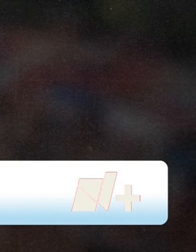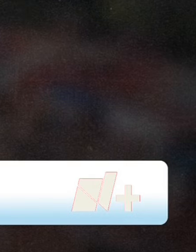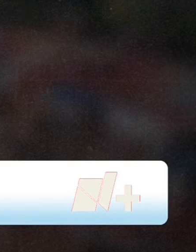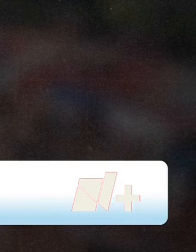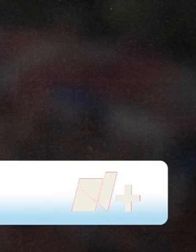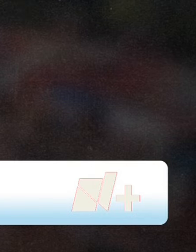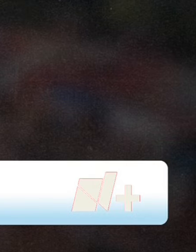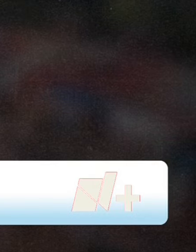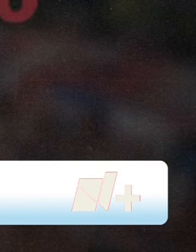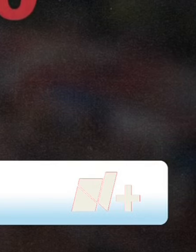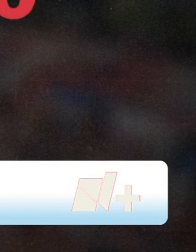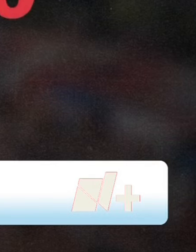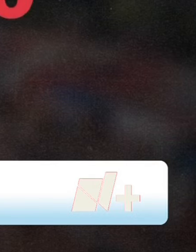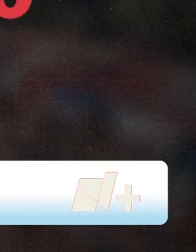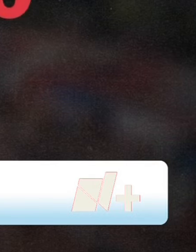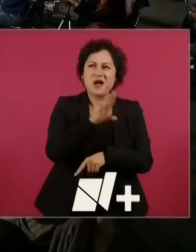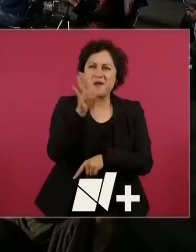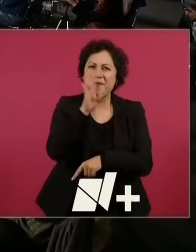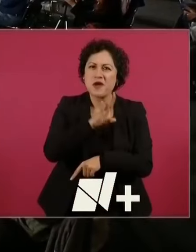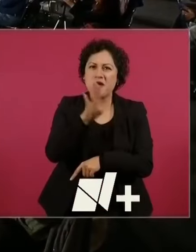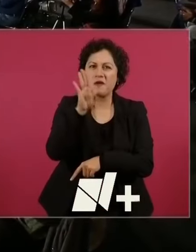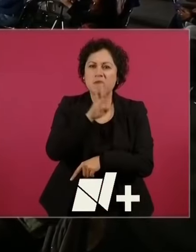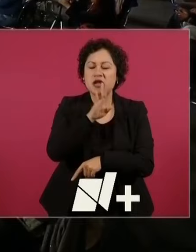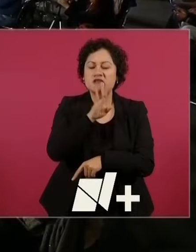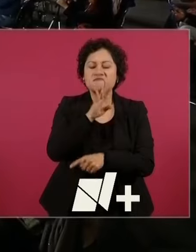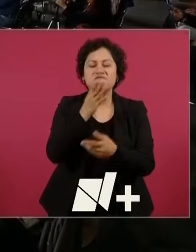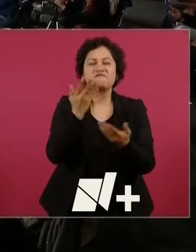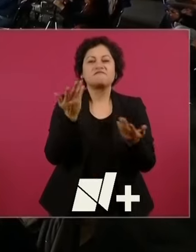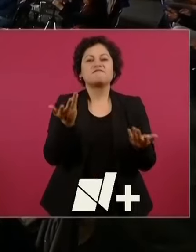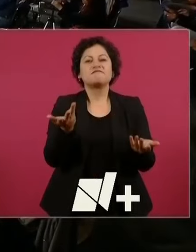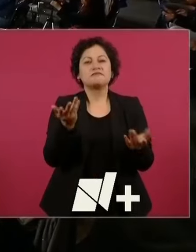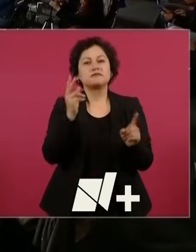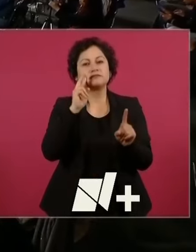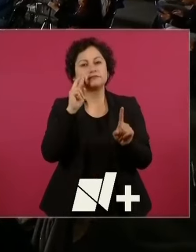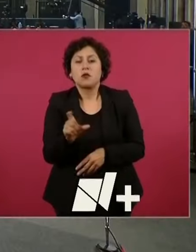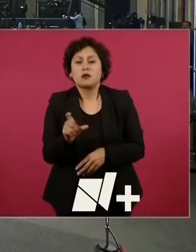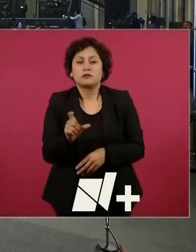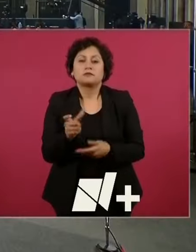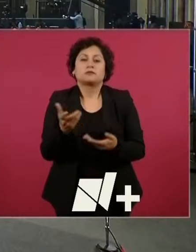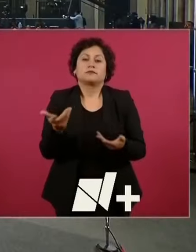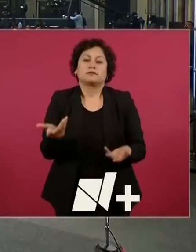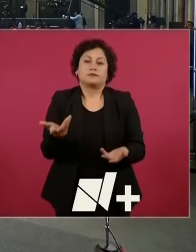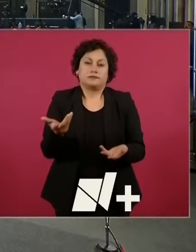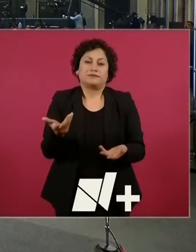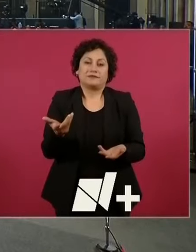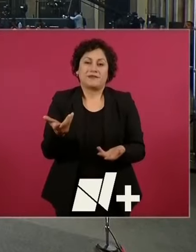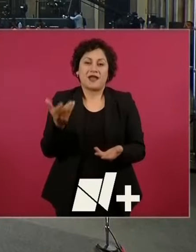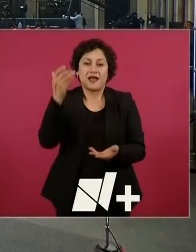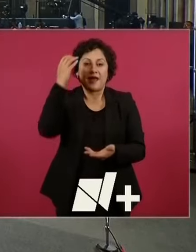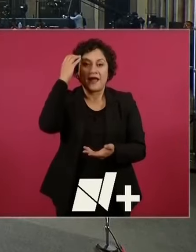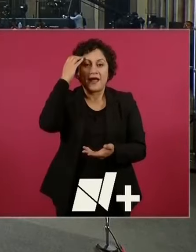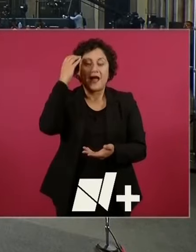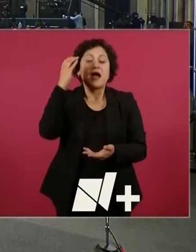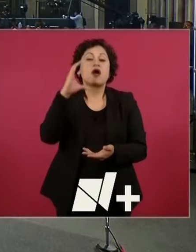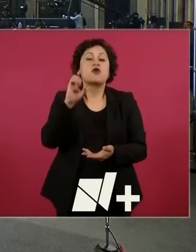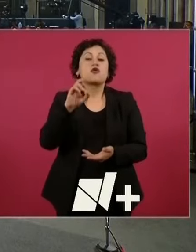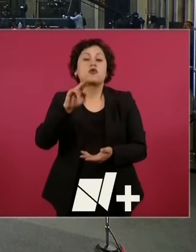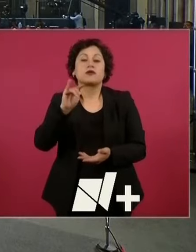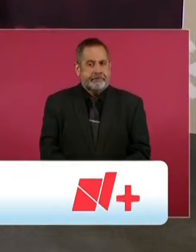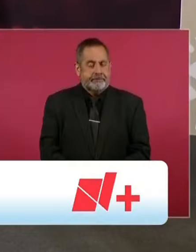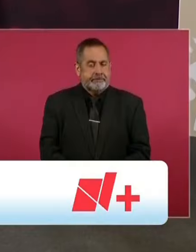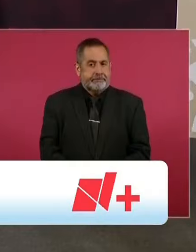toca y tiene que ser fulano y fulano. Sobre este asunto, hoy se pronunció el presidente López Obrador.